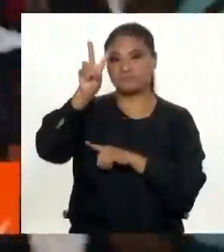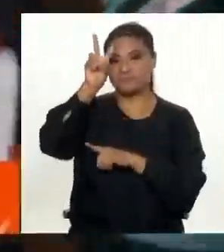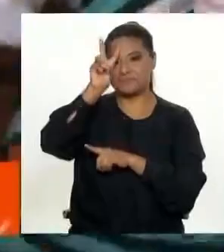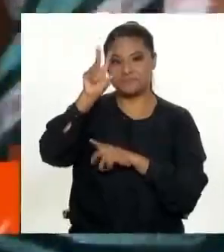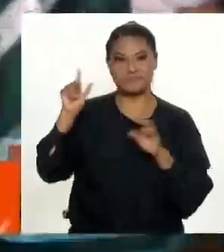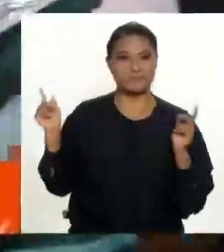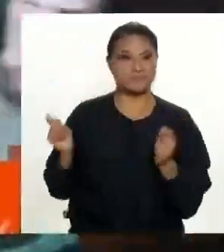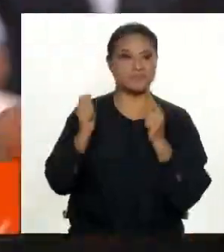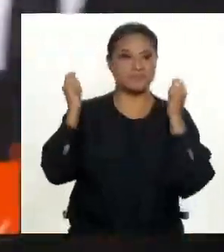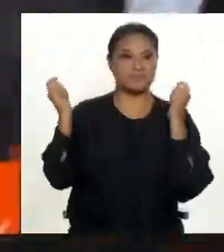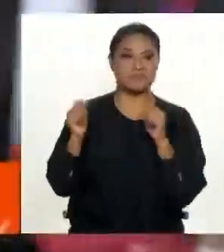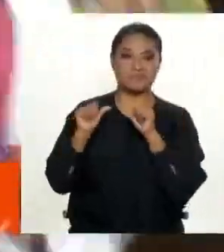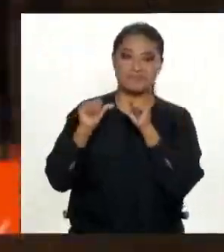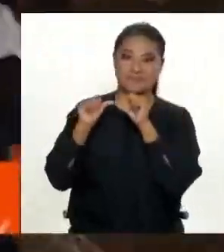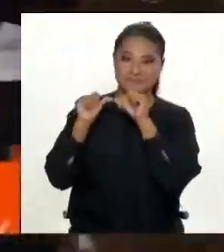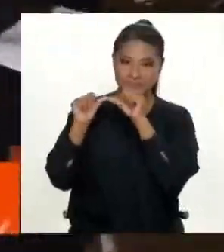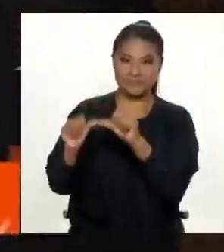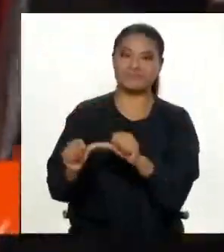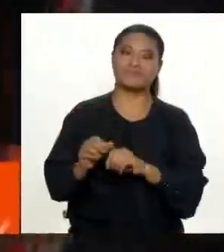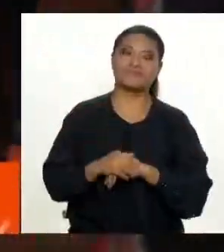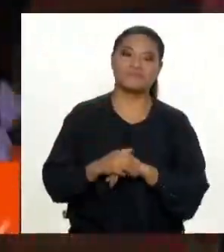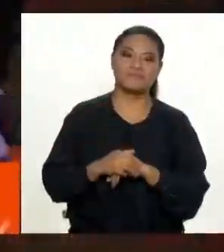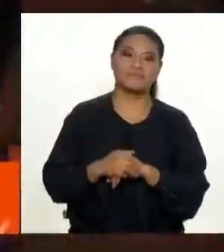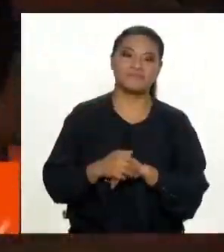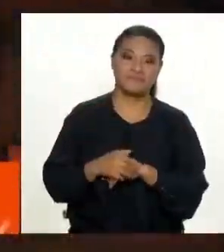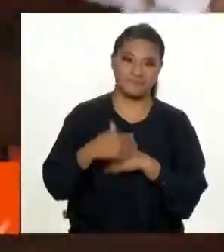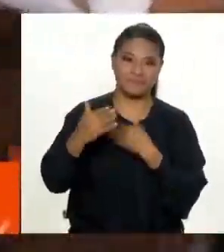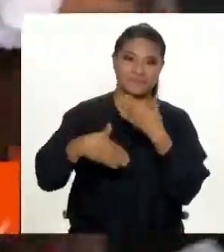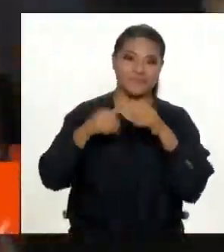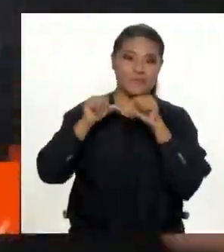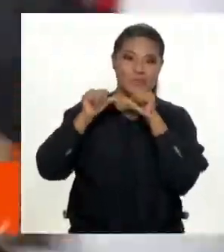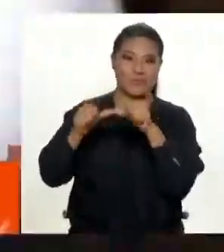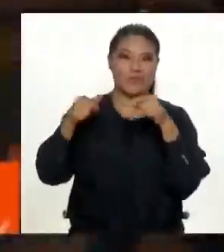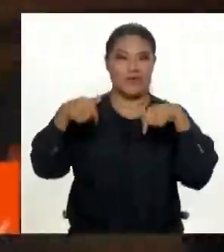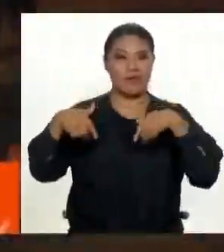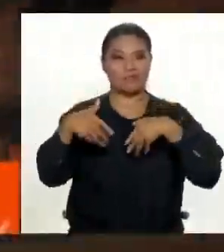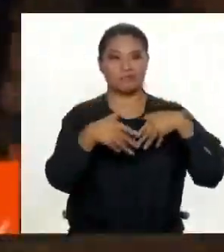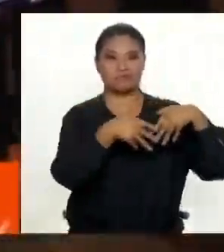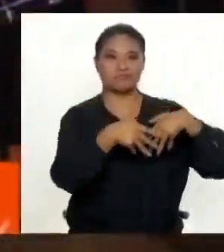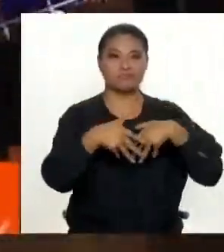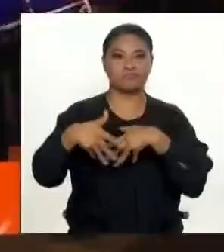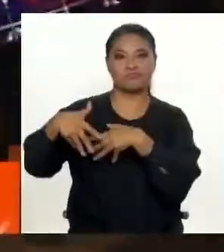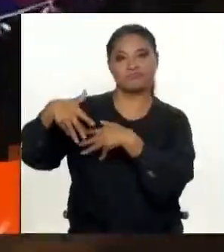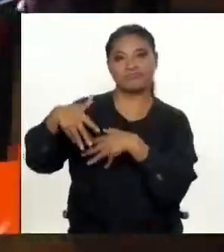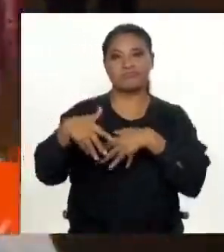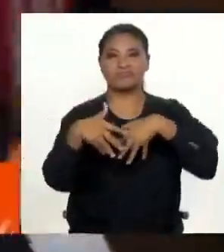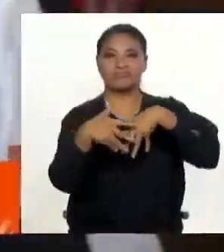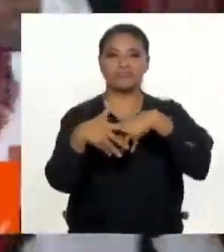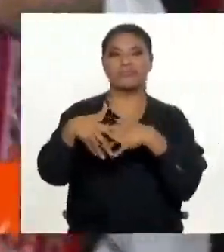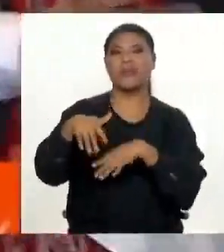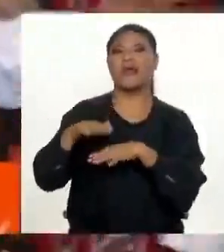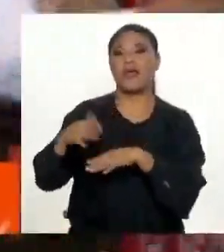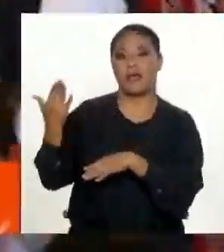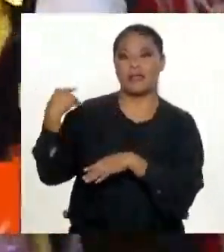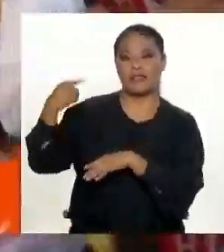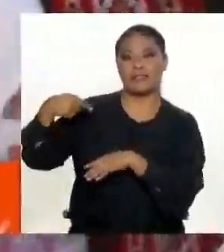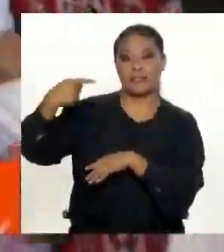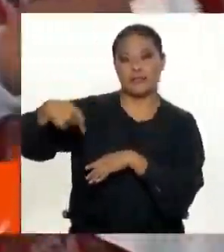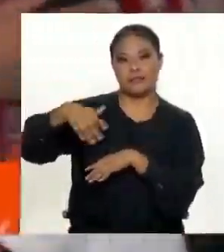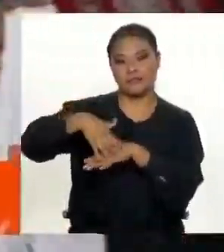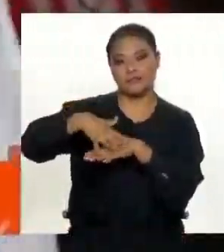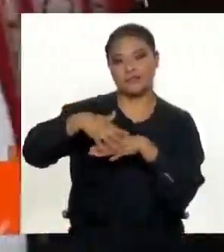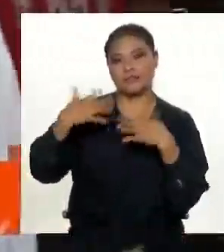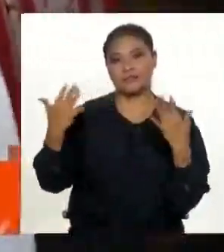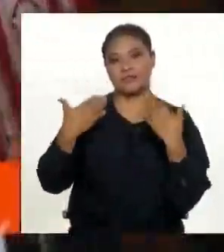continuar entonces, Gastón, Romy, nosotros vamos a continuar en este punto registrando todo lo que ocurra previo a la